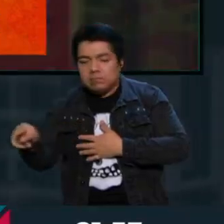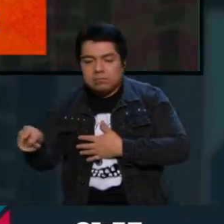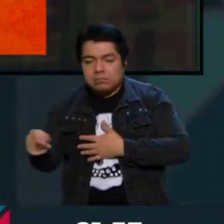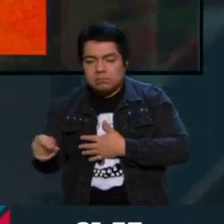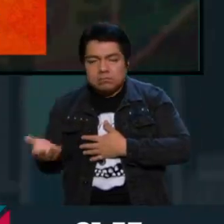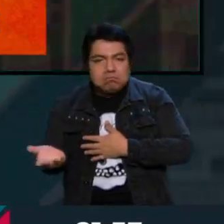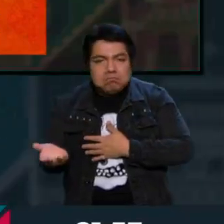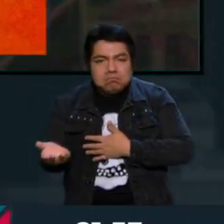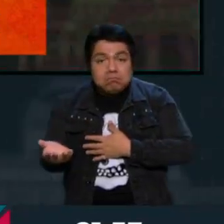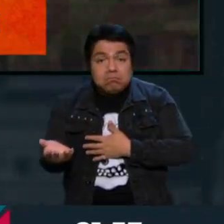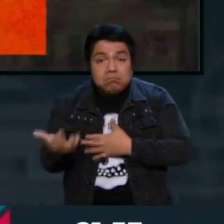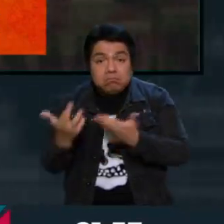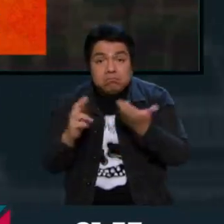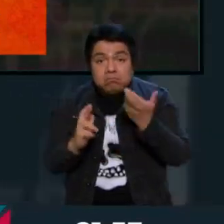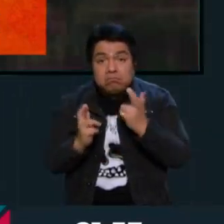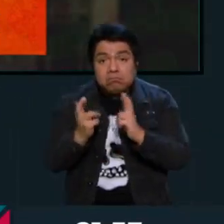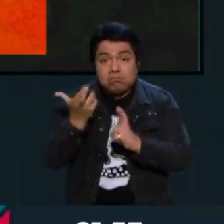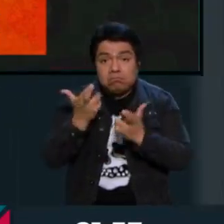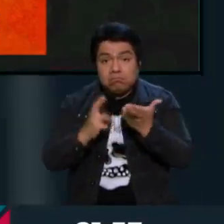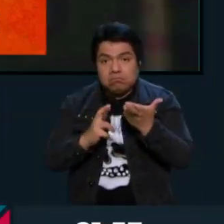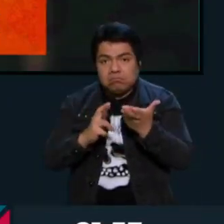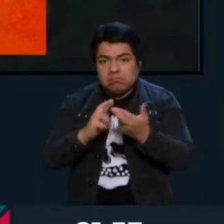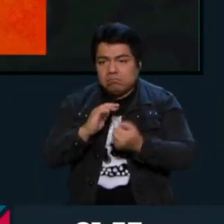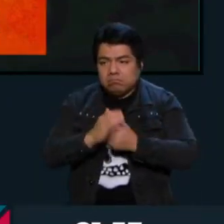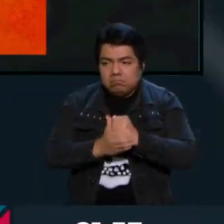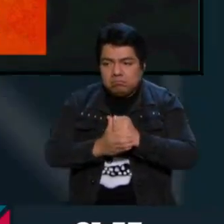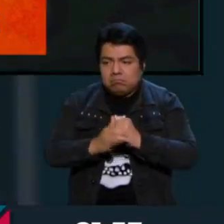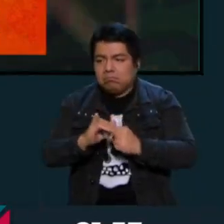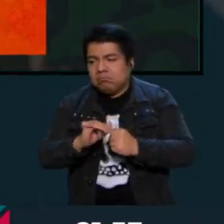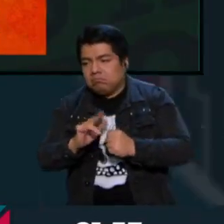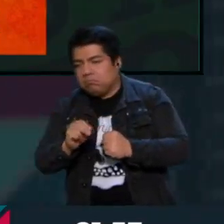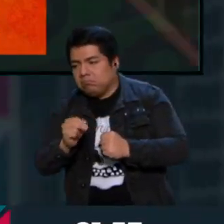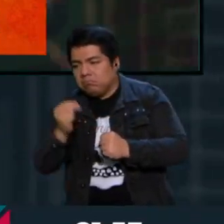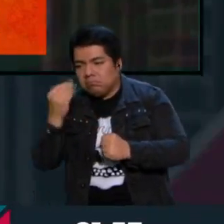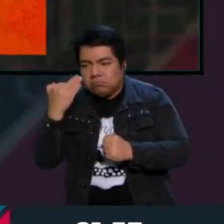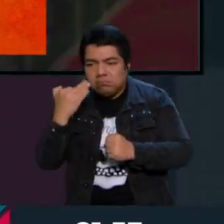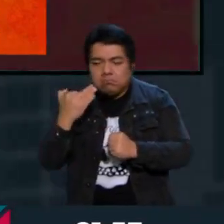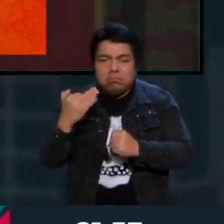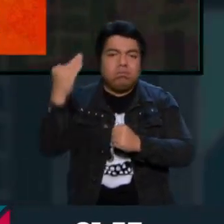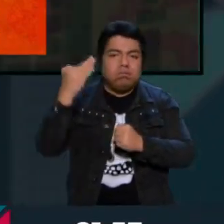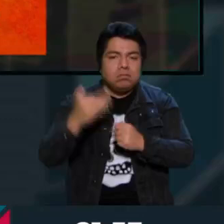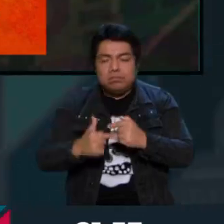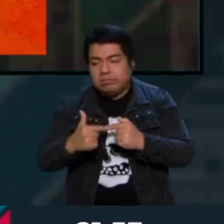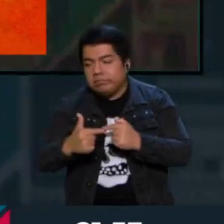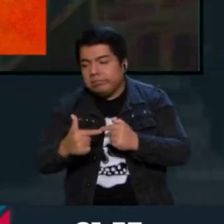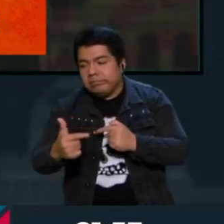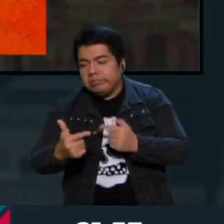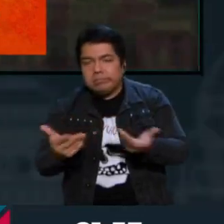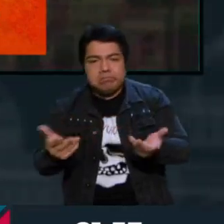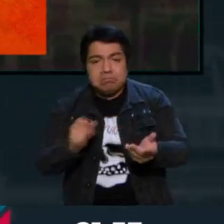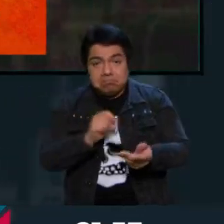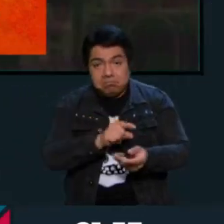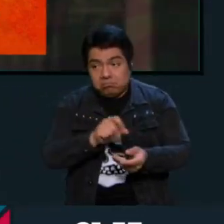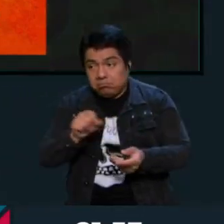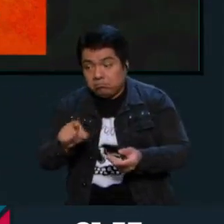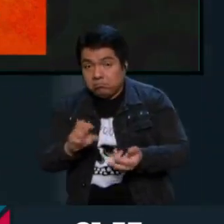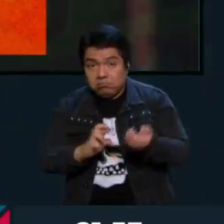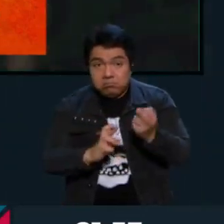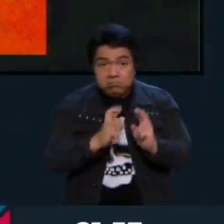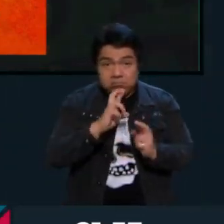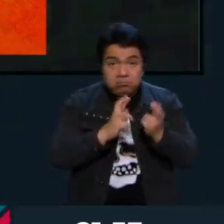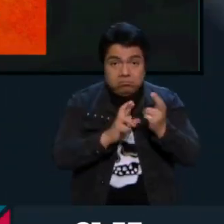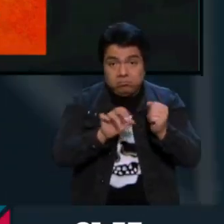una revolución que no se terminó, que se tardó muchos años en terminarse, ¿no? Adolfo Gili lo dijo. Y que no era lo mismo la revolución en el